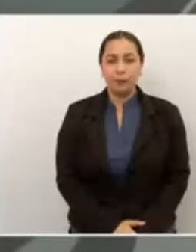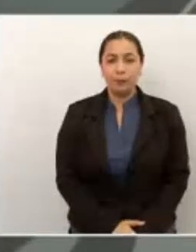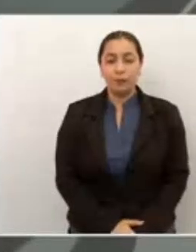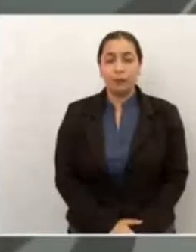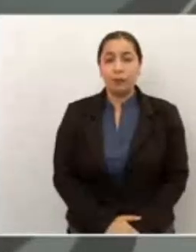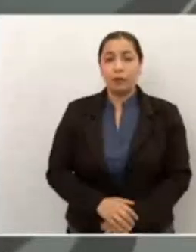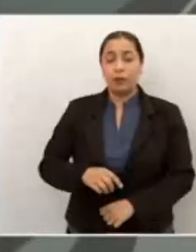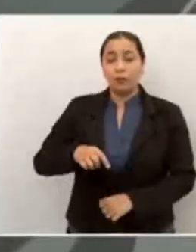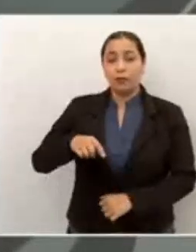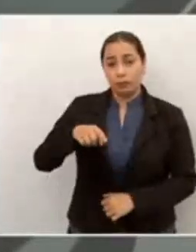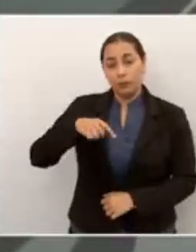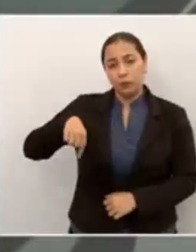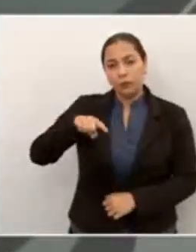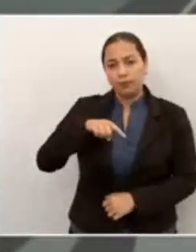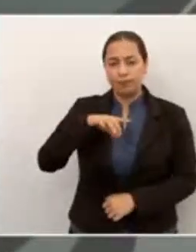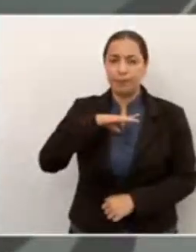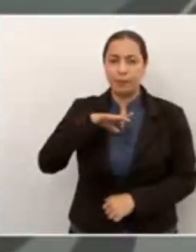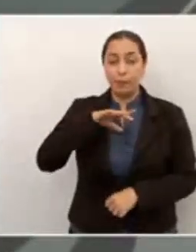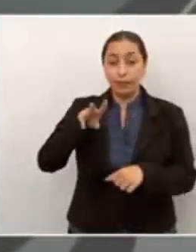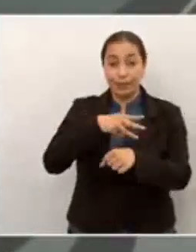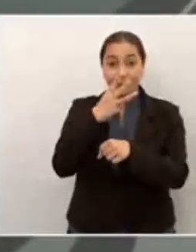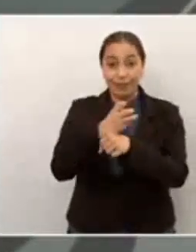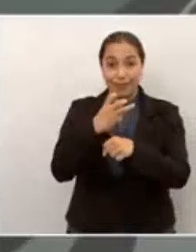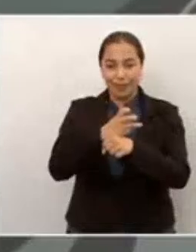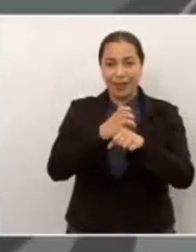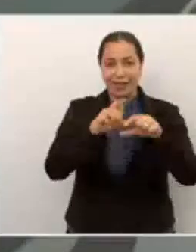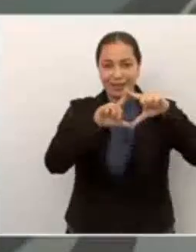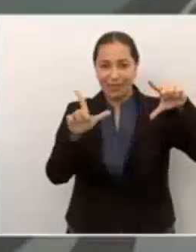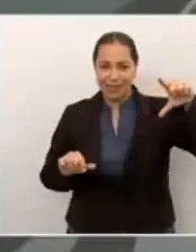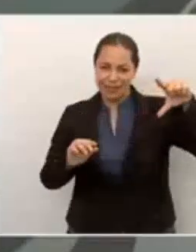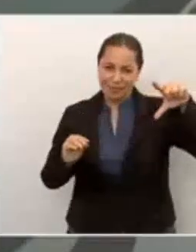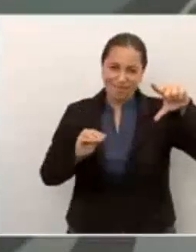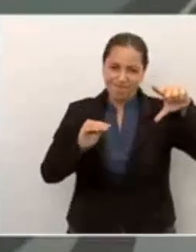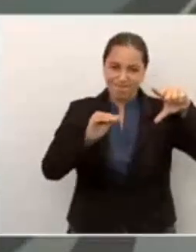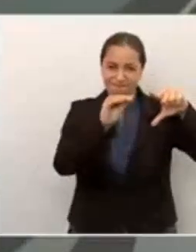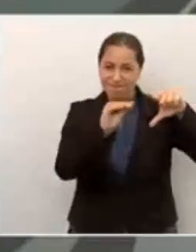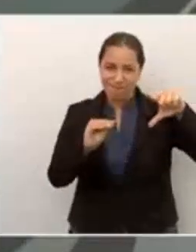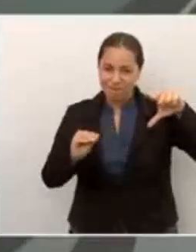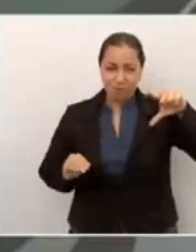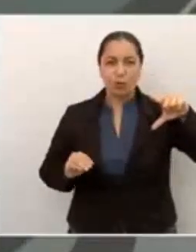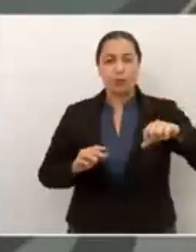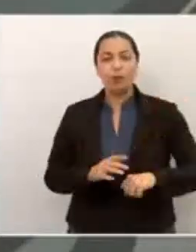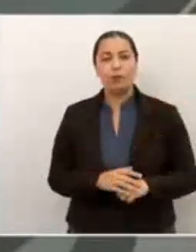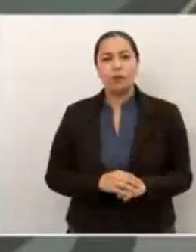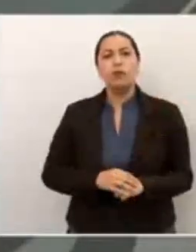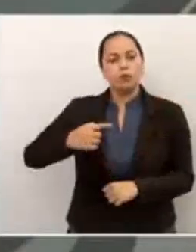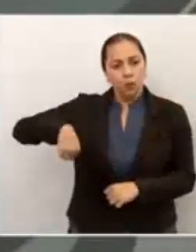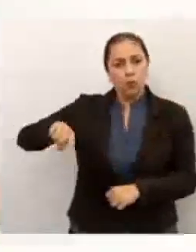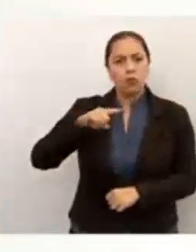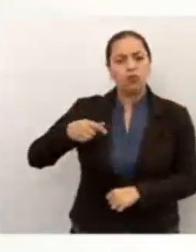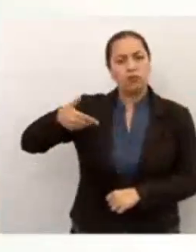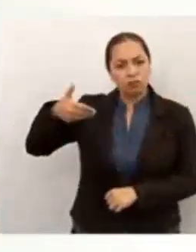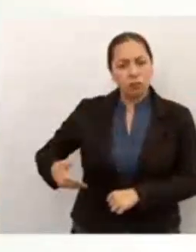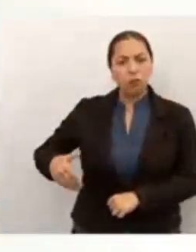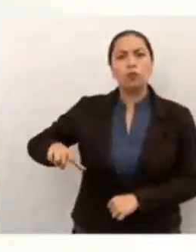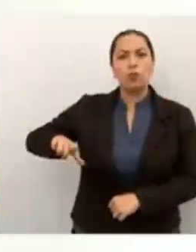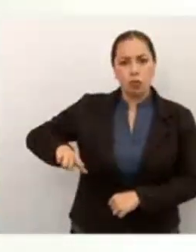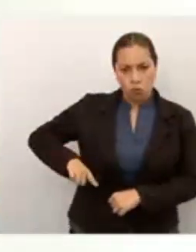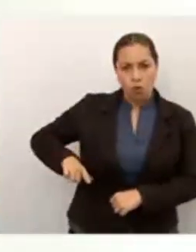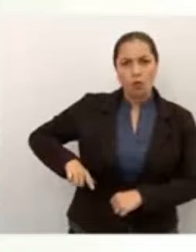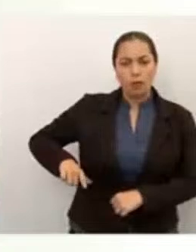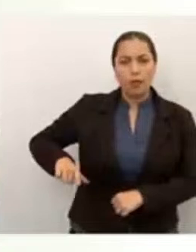Estamos en la tercera gira por el país, por todo el país. Somos un gobierno de territorio.